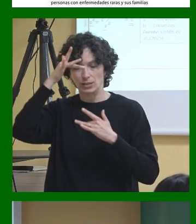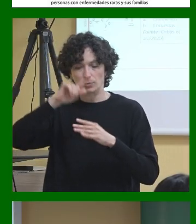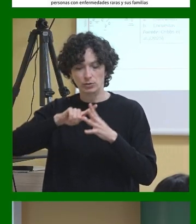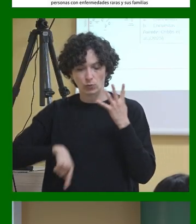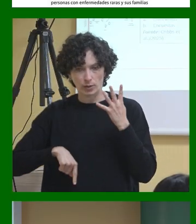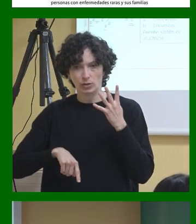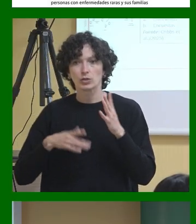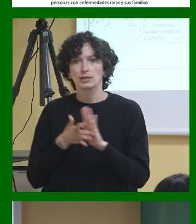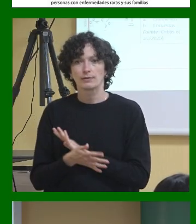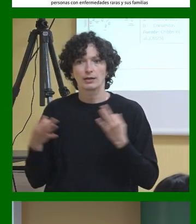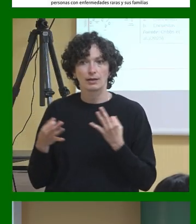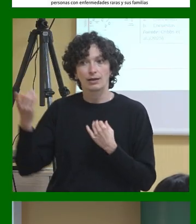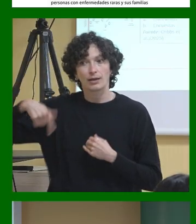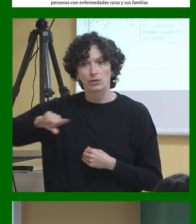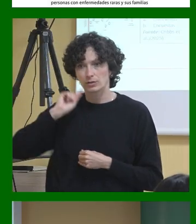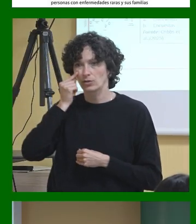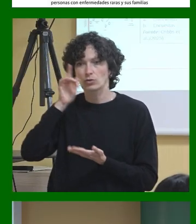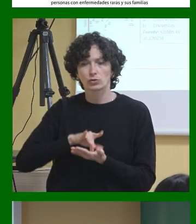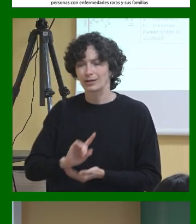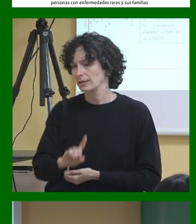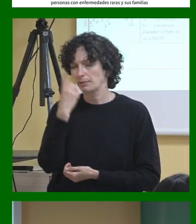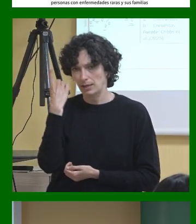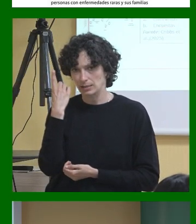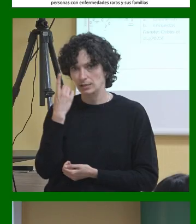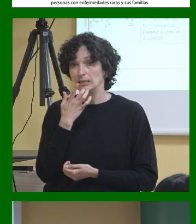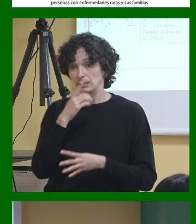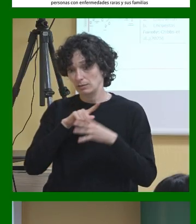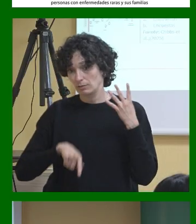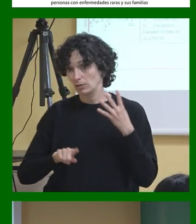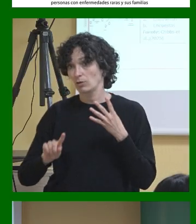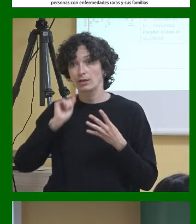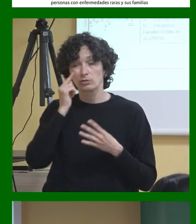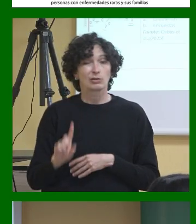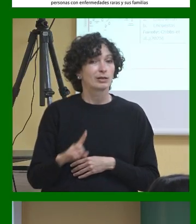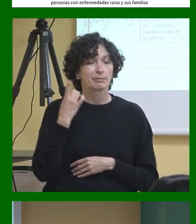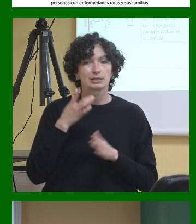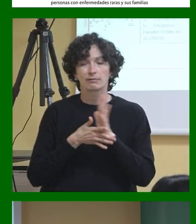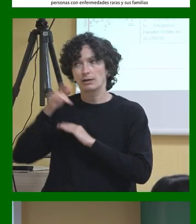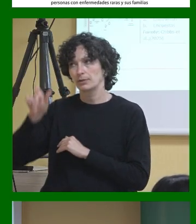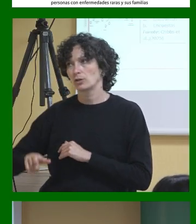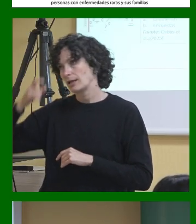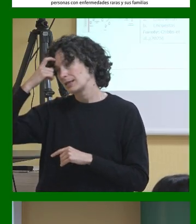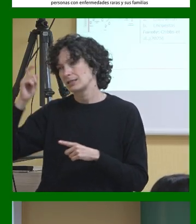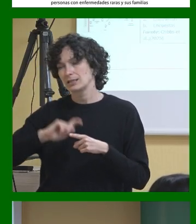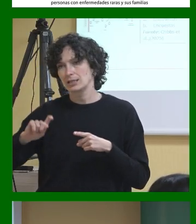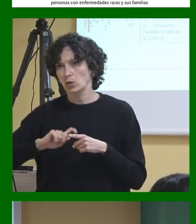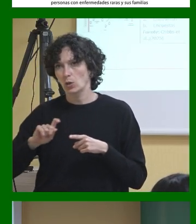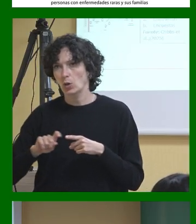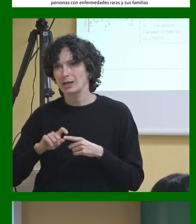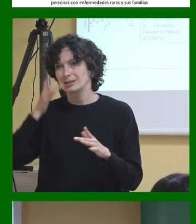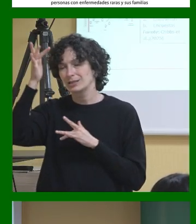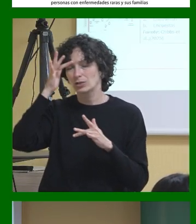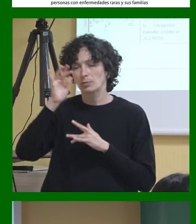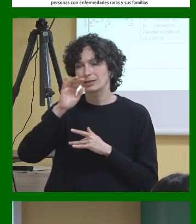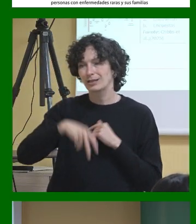esto? Que son los que más diagnostican ellos. Si son los que más diagnostican ellos, quiere decir que al psicólogo no le va a llegar otro tipo de